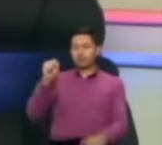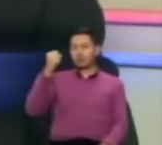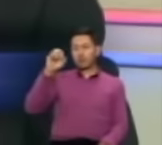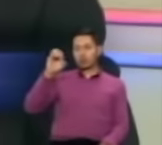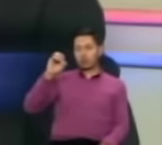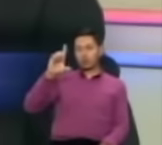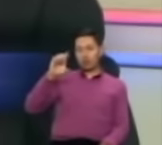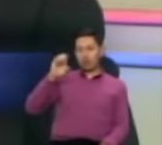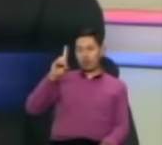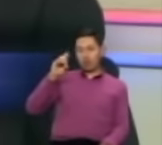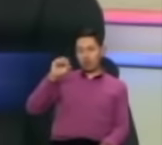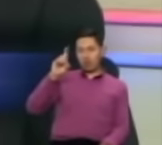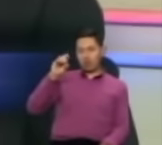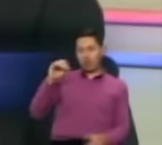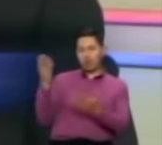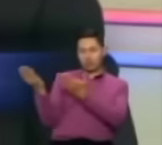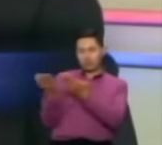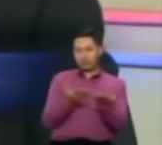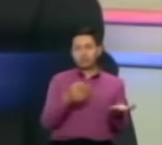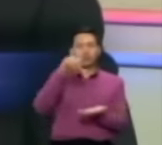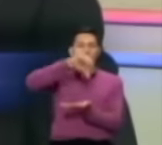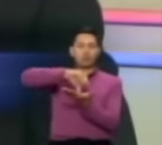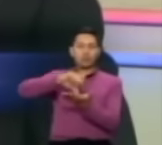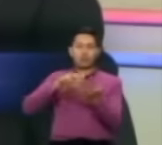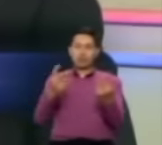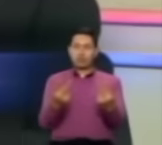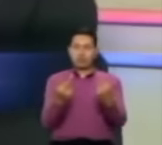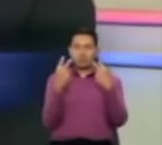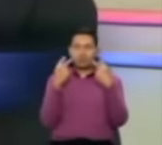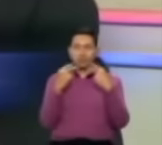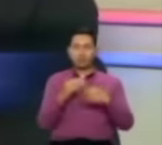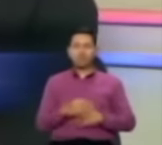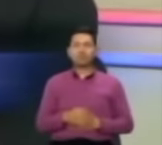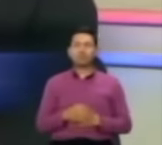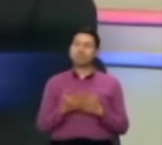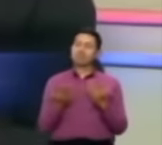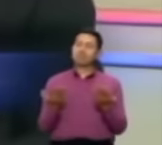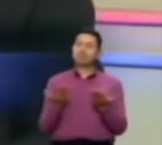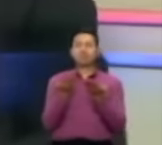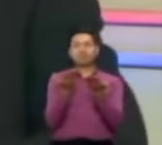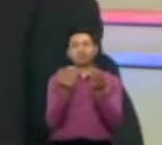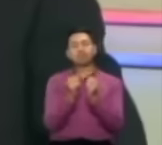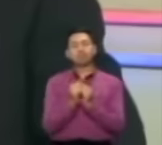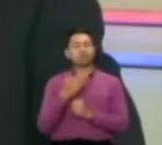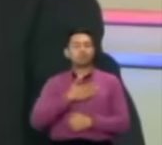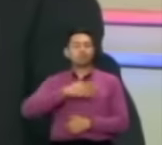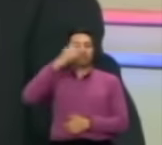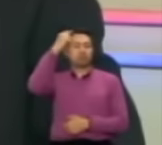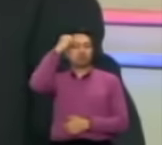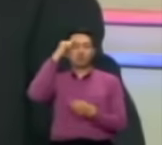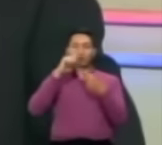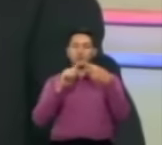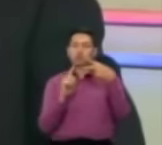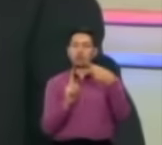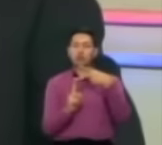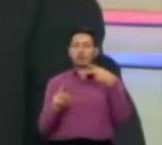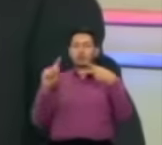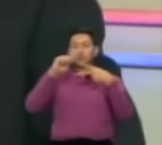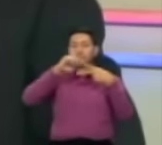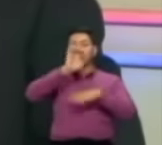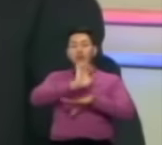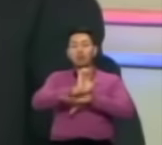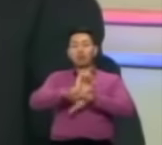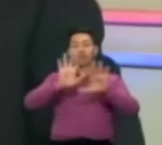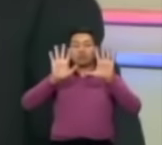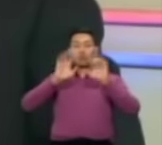político, y a la ciudadanía que nos puede ver. Digamos, para encuadrar esto, creo que habría que señalar dos elementos. Ecuador en estos 10 años